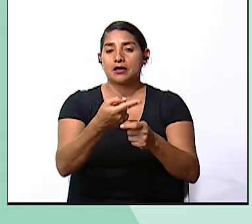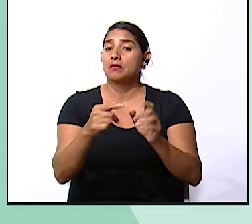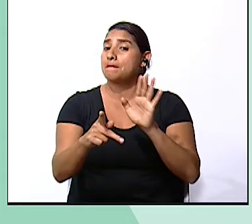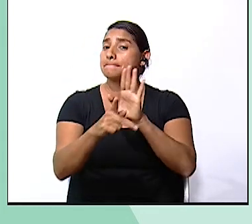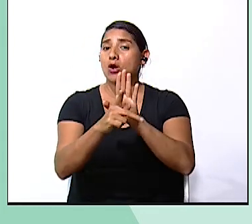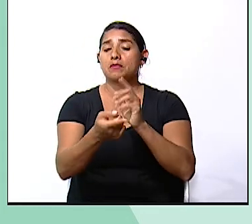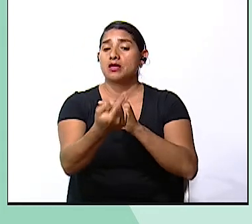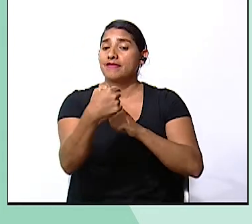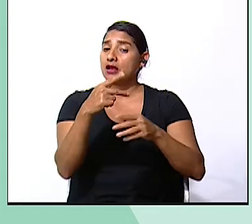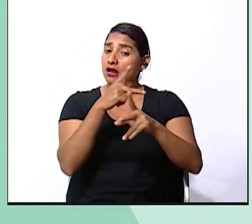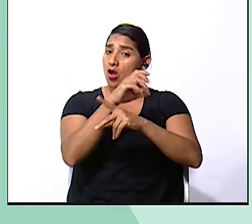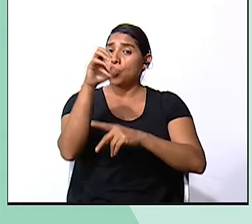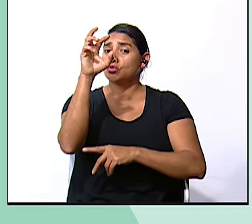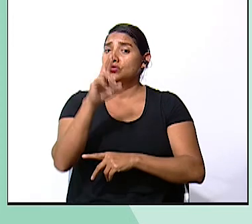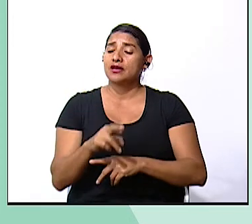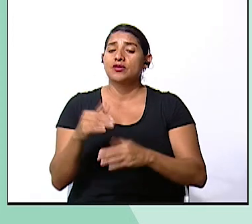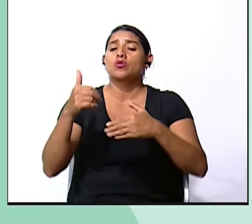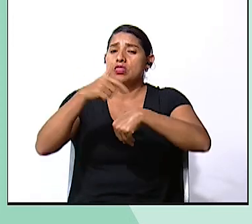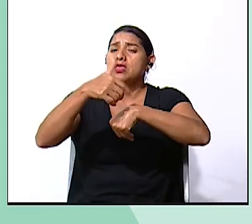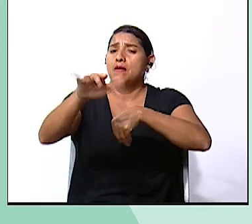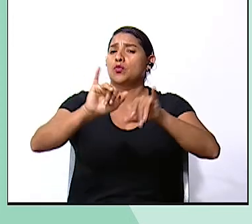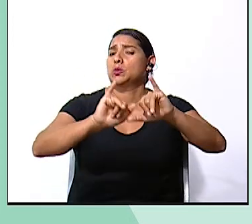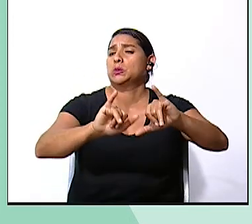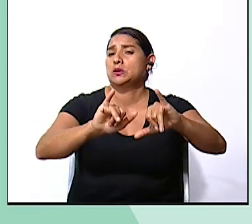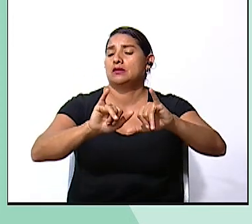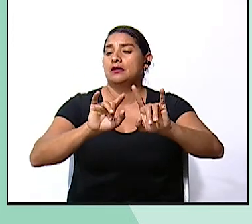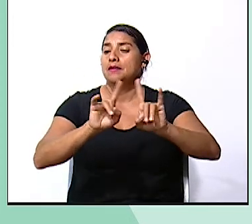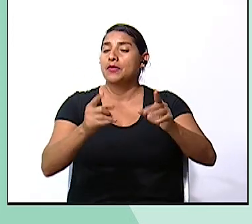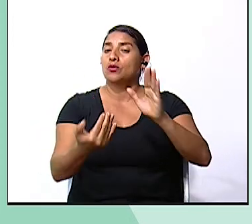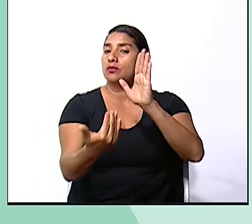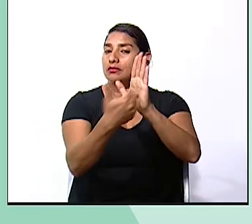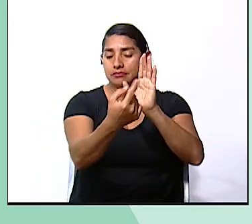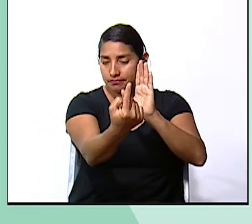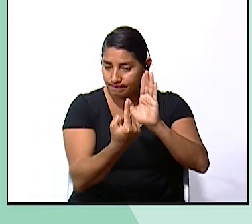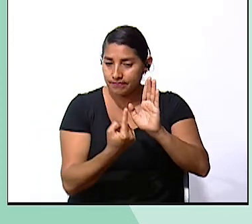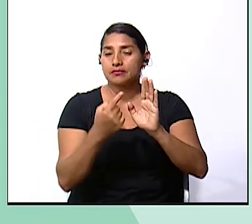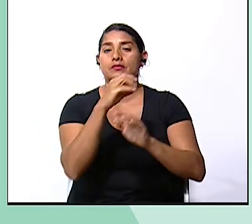prohibiera volver a Costa Rica durante algún tiempo, pero volví.